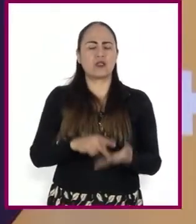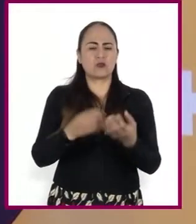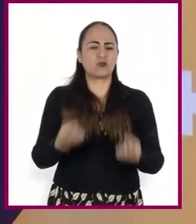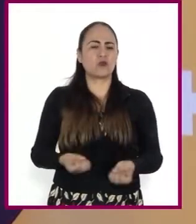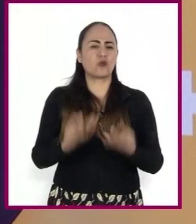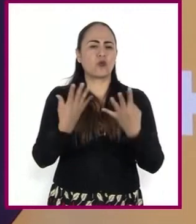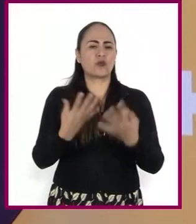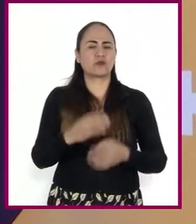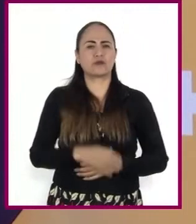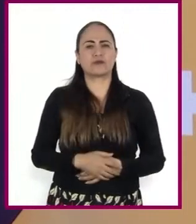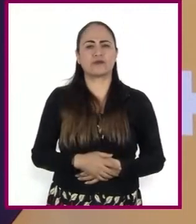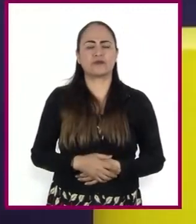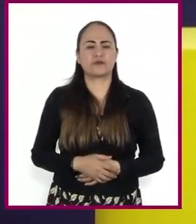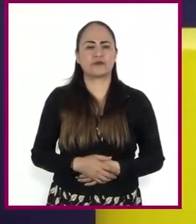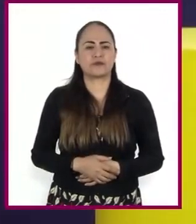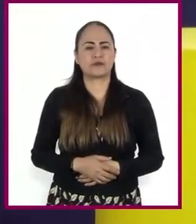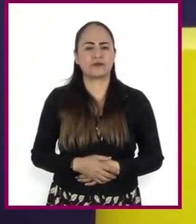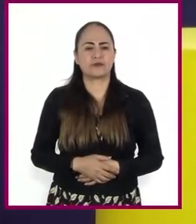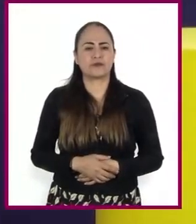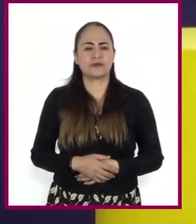planeta. Así es.